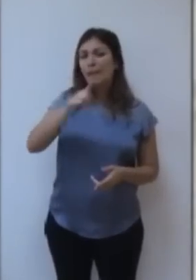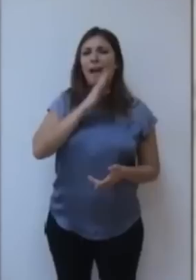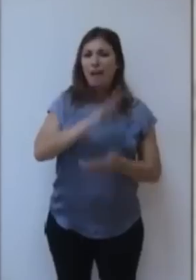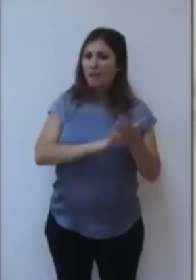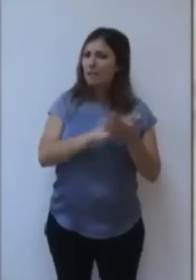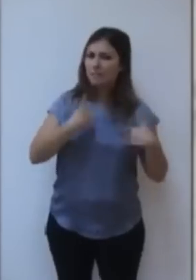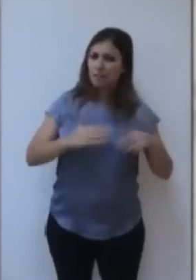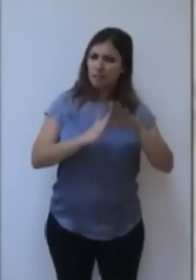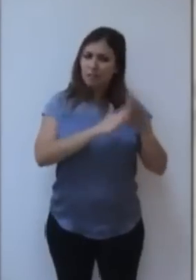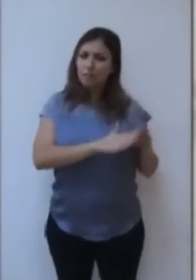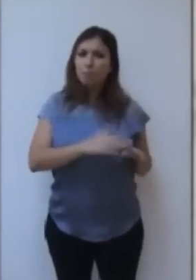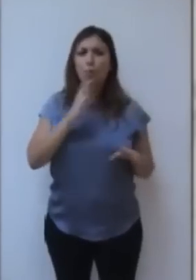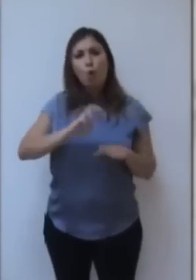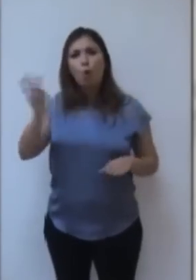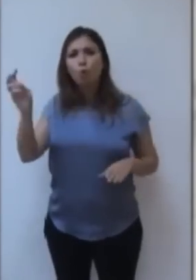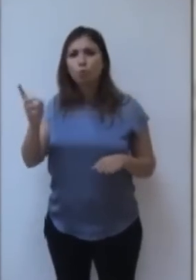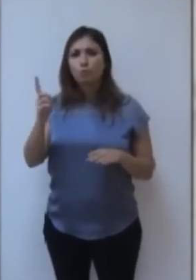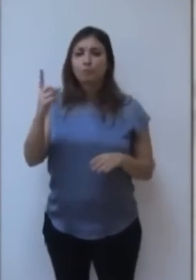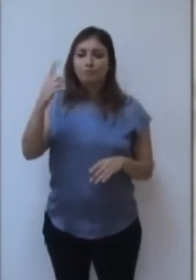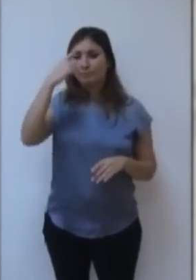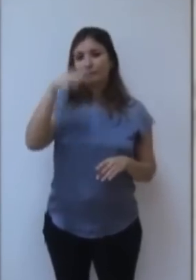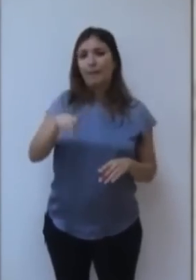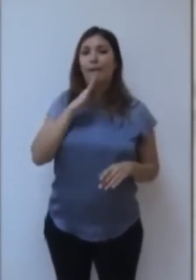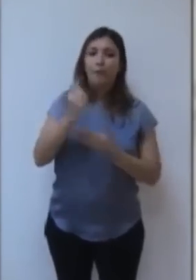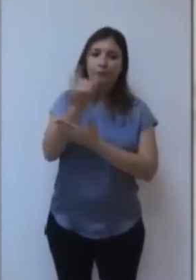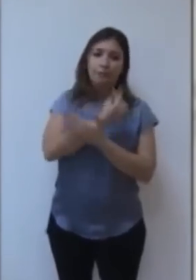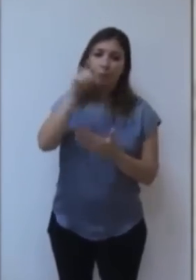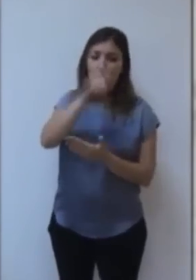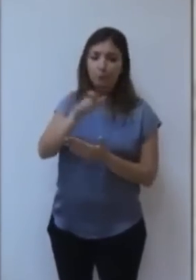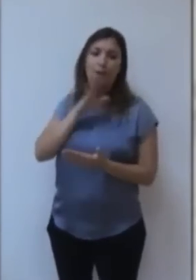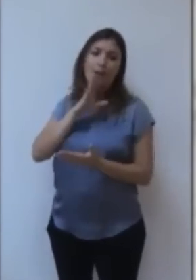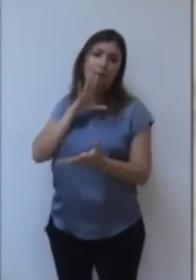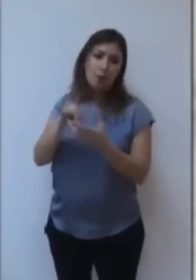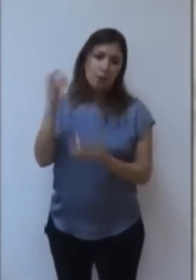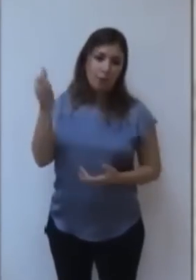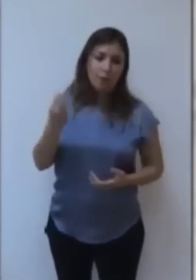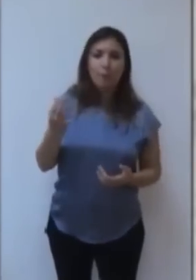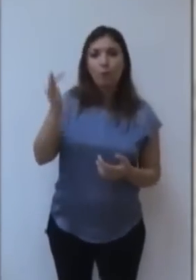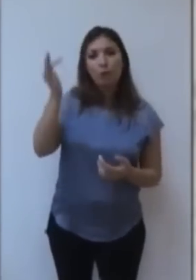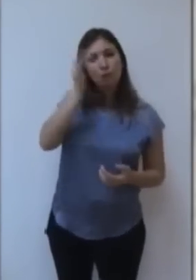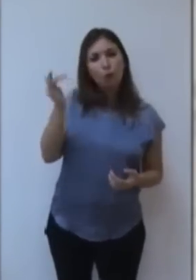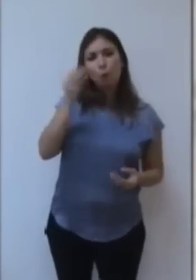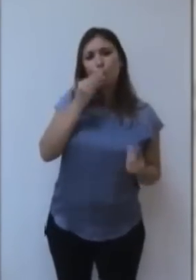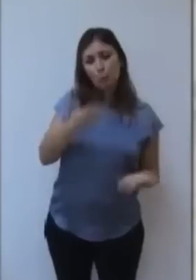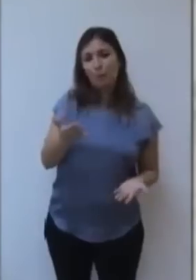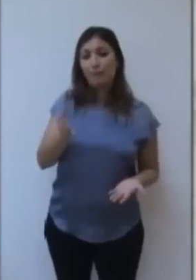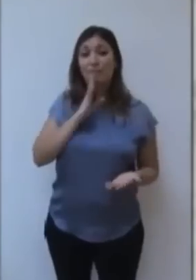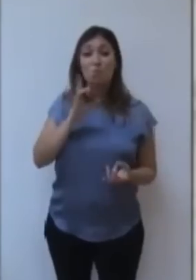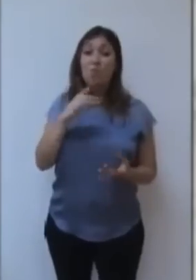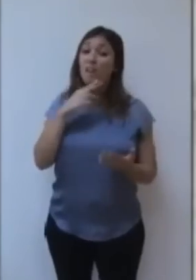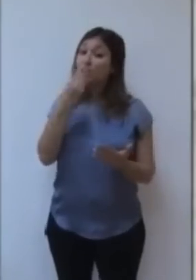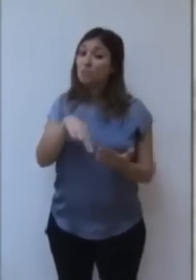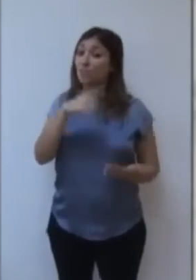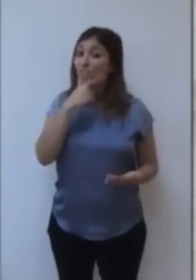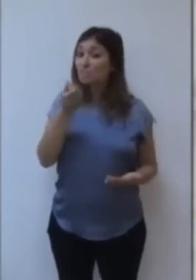que hemos comentado, de contar con las personas en el diseño, etcétera, esas teóricas que están muy bien? Pasa un poco con la lectura fácil,